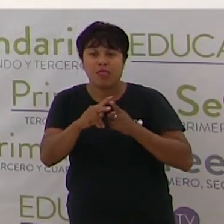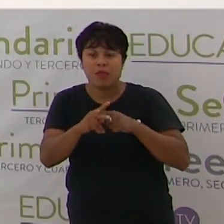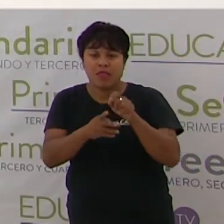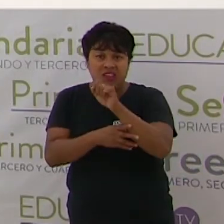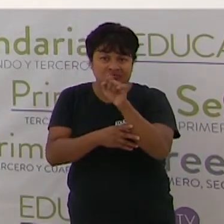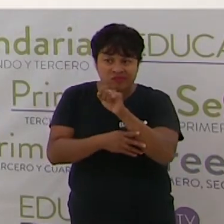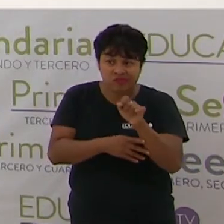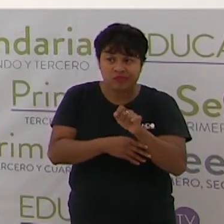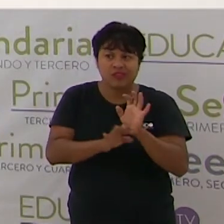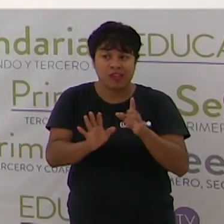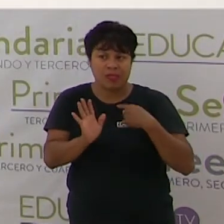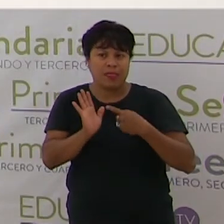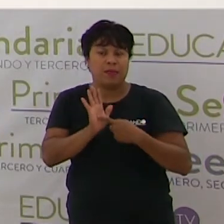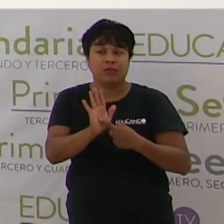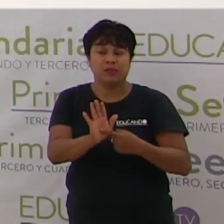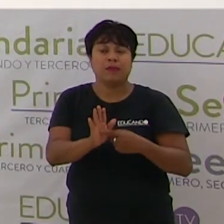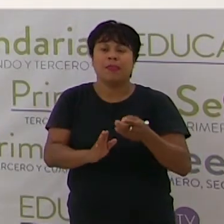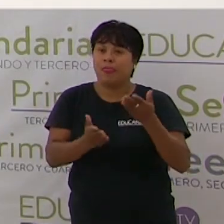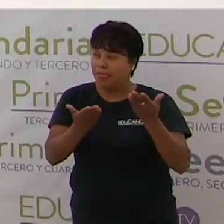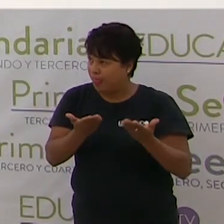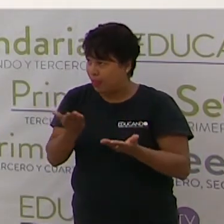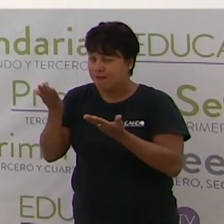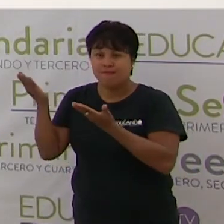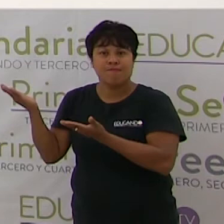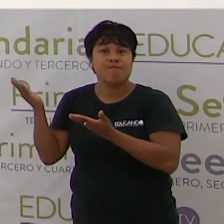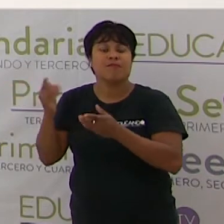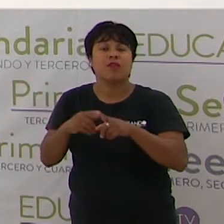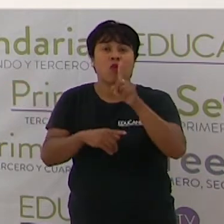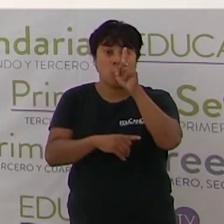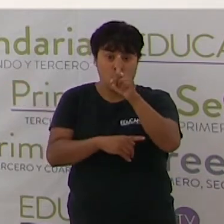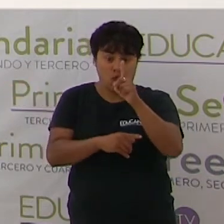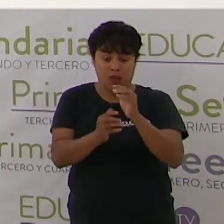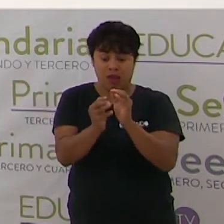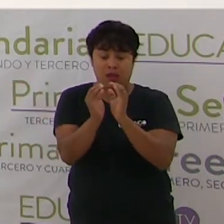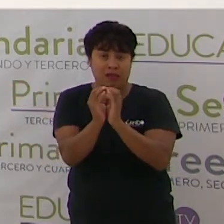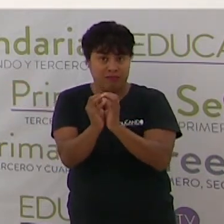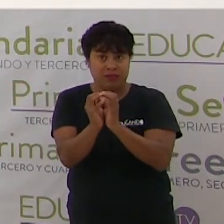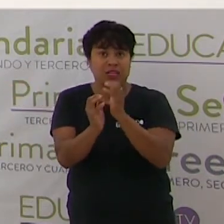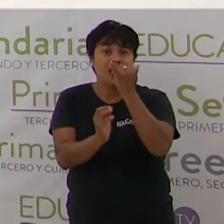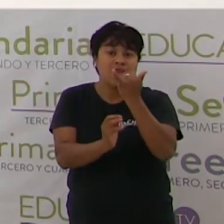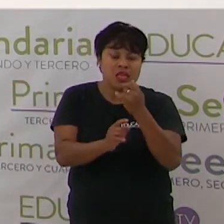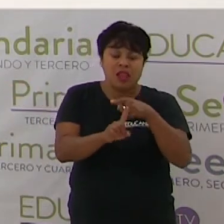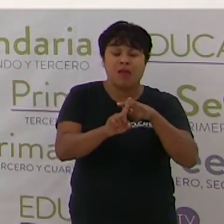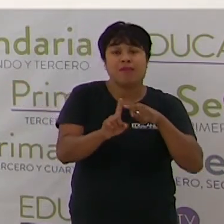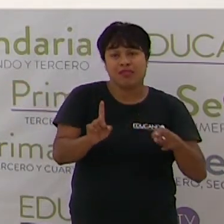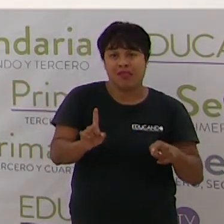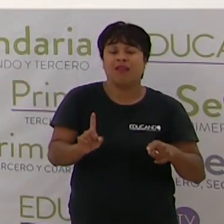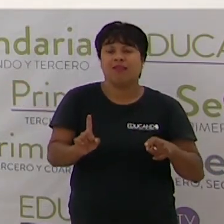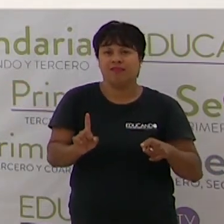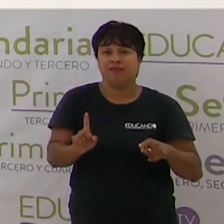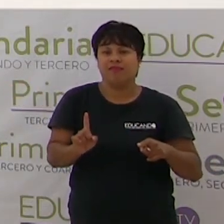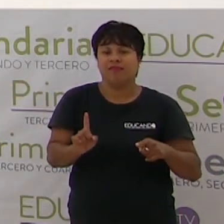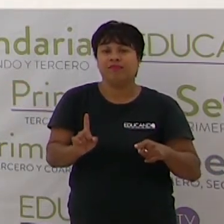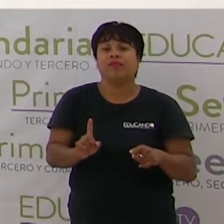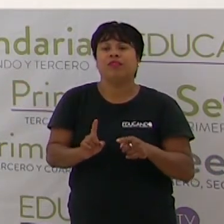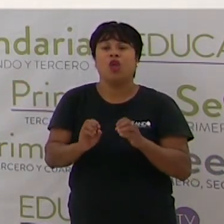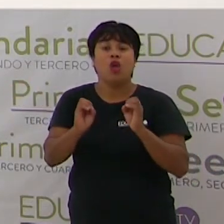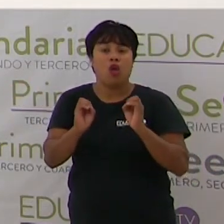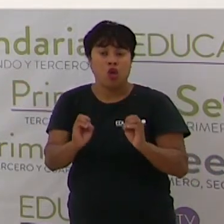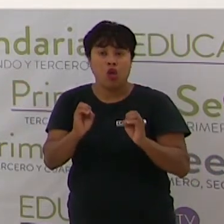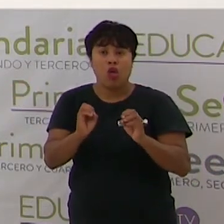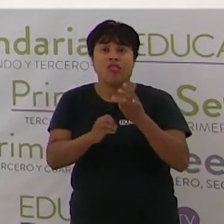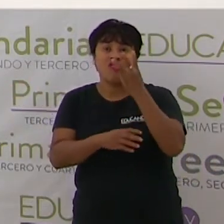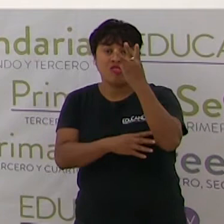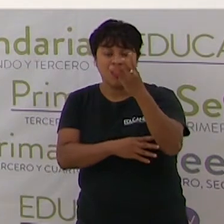está, 1.5, es decir, una esfera completa y la mitad de otra. O